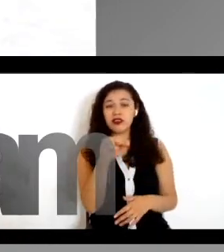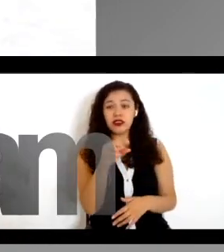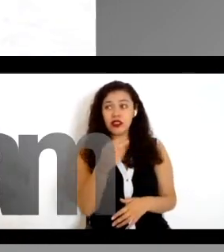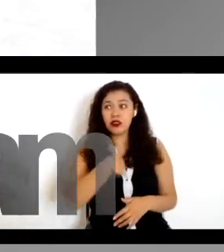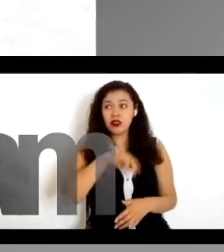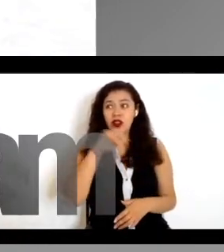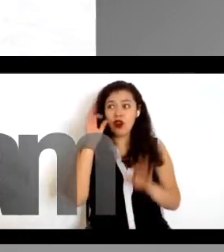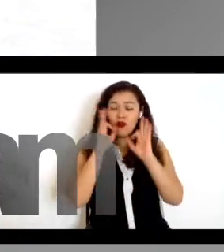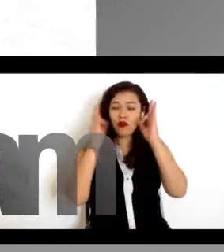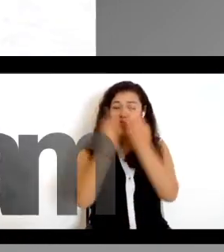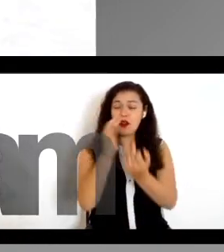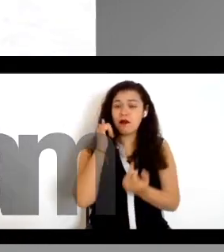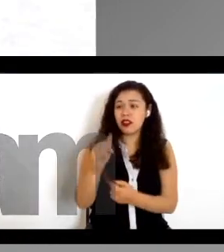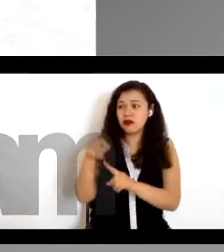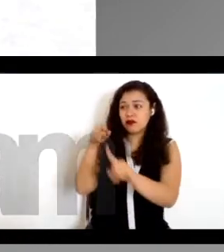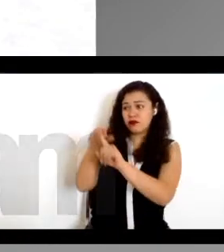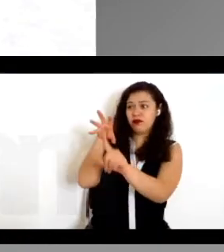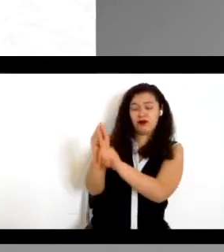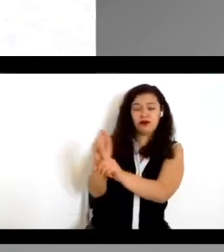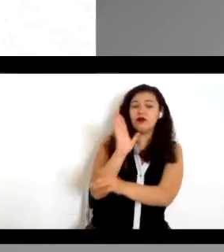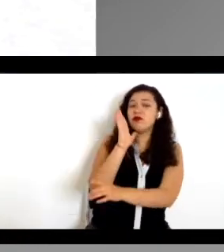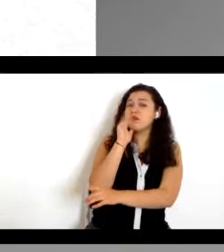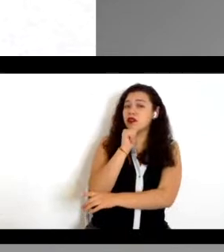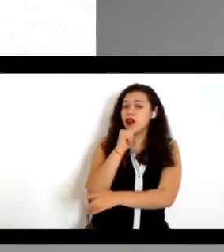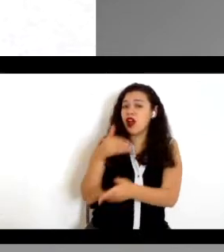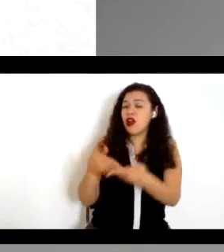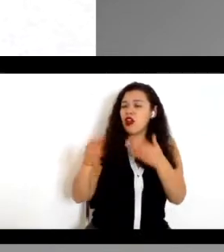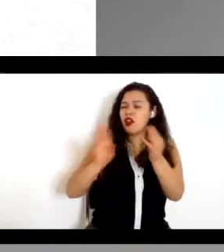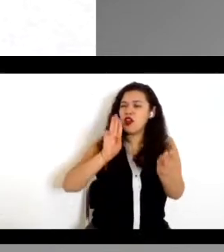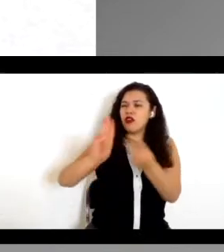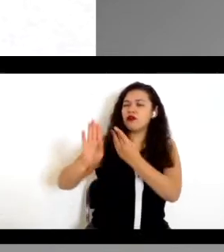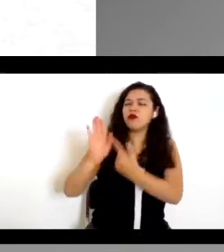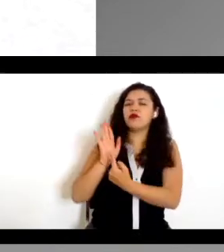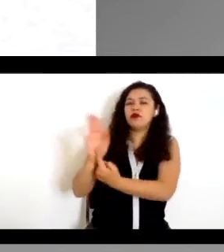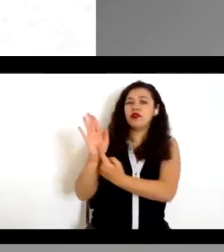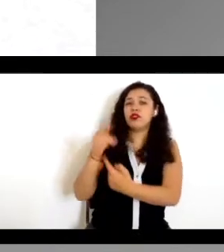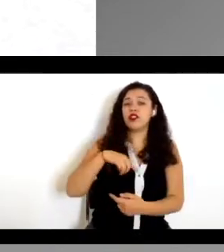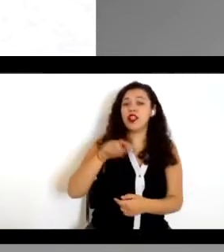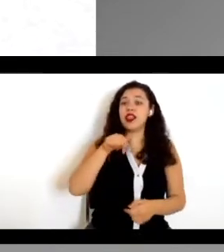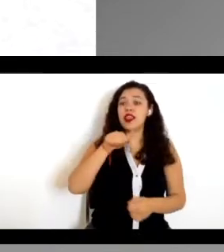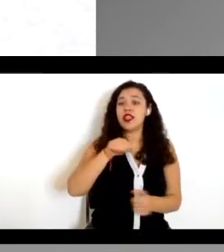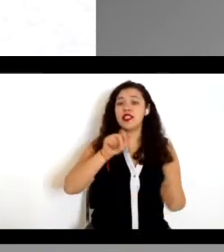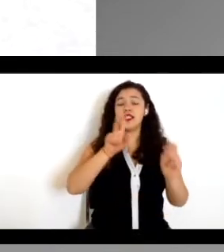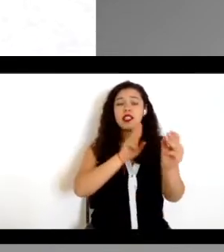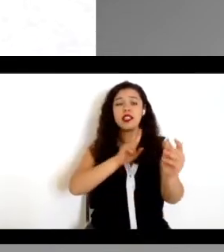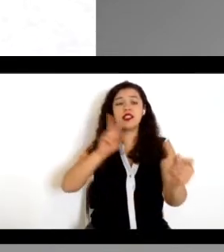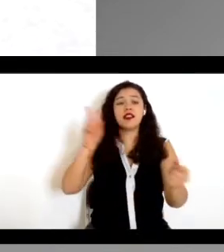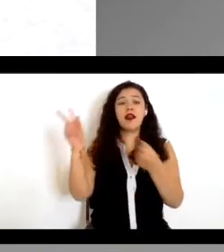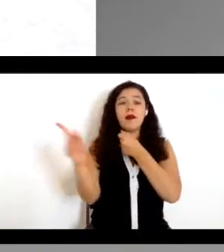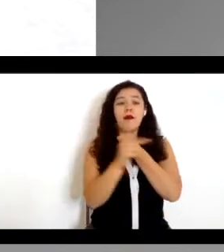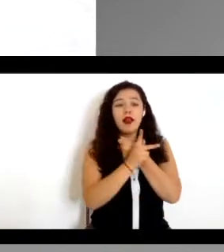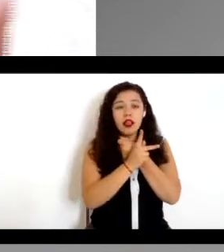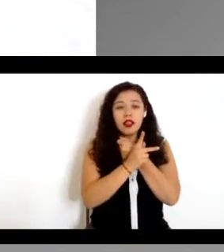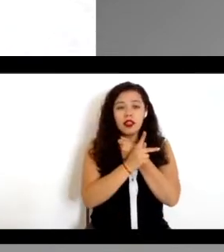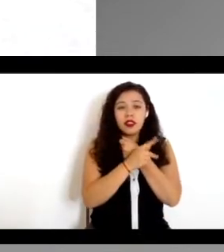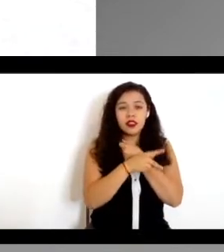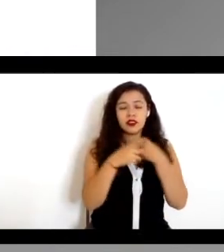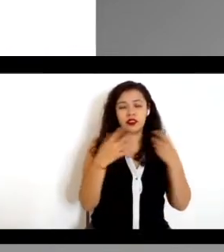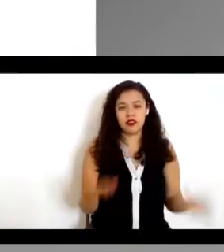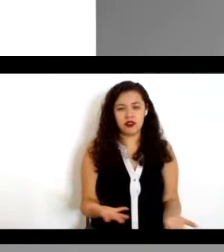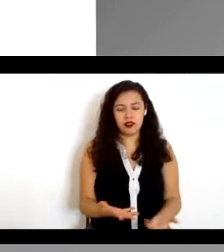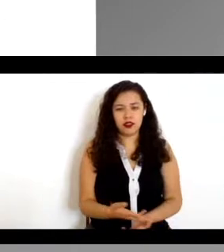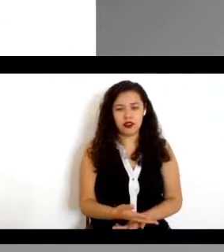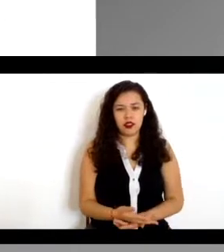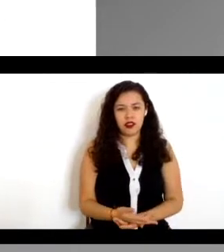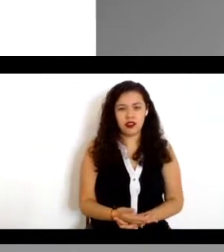lograr. Yo ya se los demostré al mundo. Ahorita estamos en más de 16 países y no ha habido en un país donde dicen